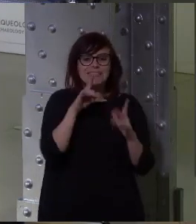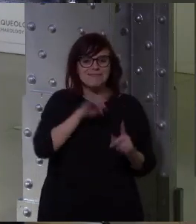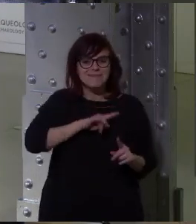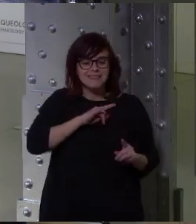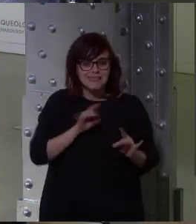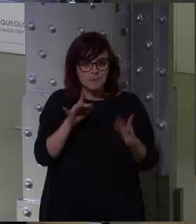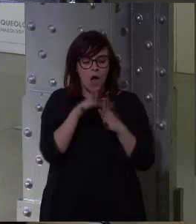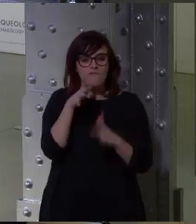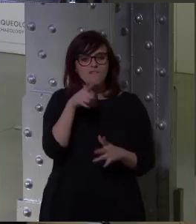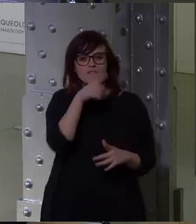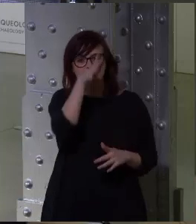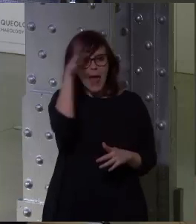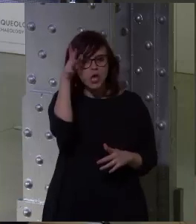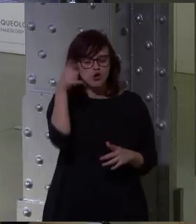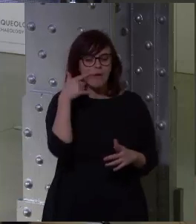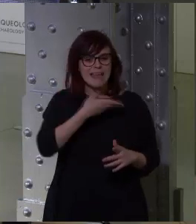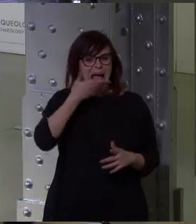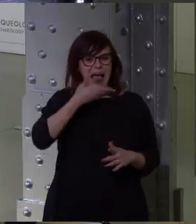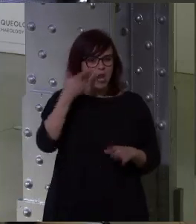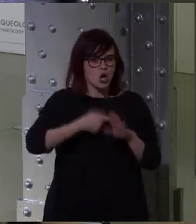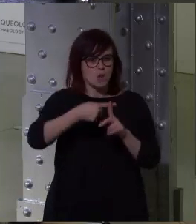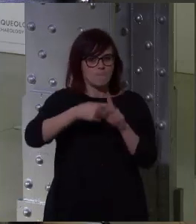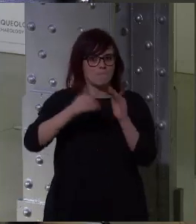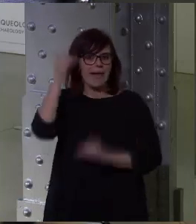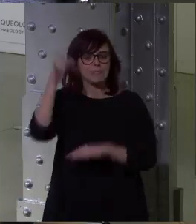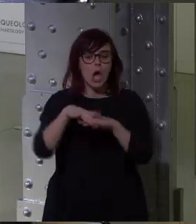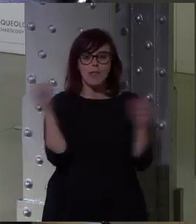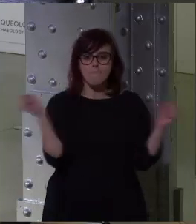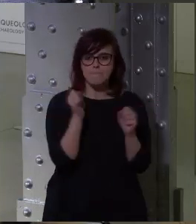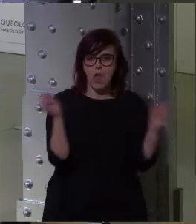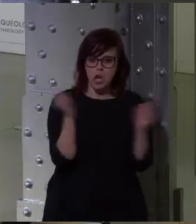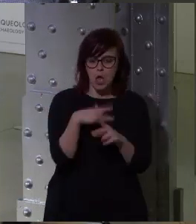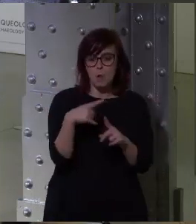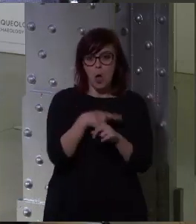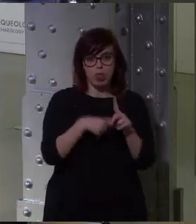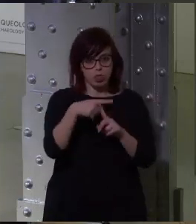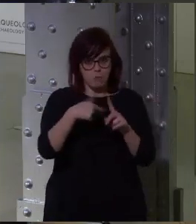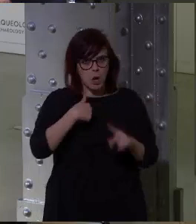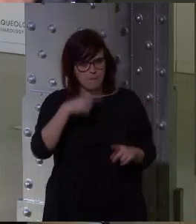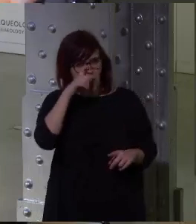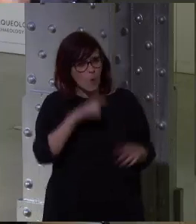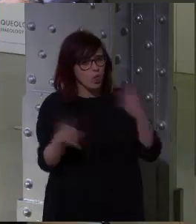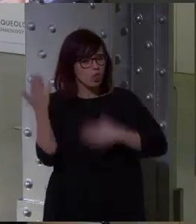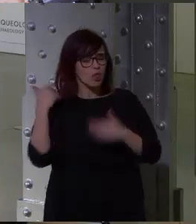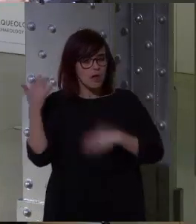que los veranos son más calurosos, que los inviernos son más templados. Esa es una sensación, yo la tengo, me